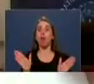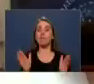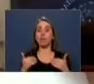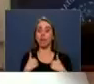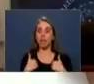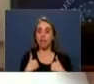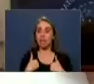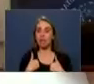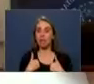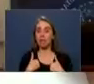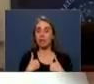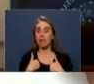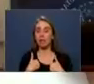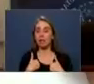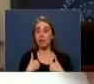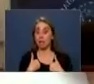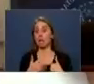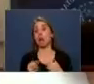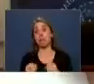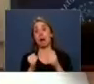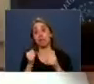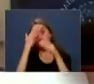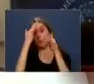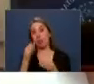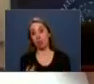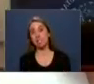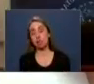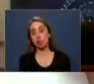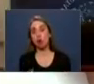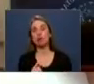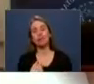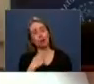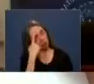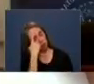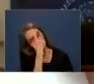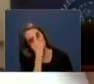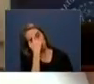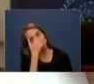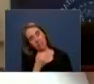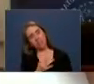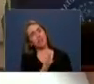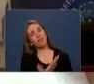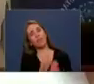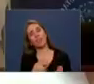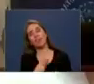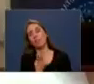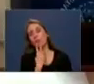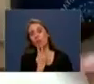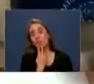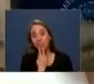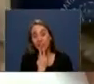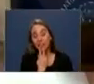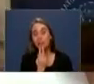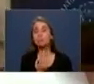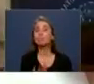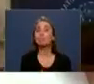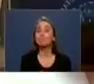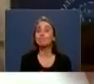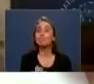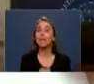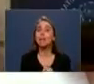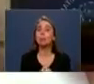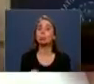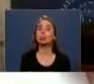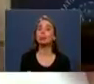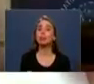perspectiva. ¿Cuál? Por supuesto que Dios nos privilegia a nosotros porque tenemos cómo vivimos mejor que los